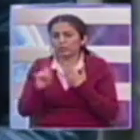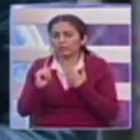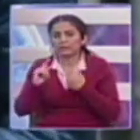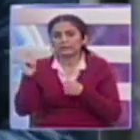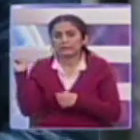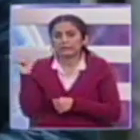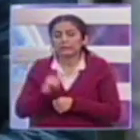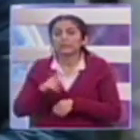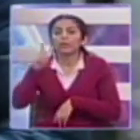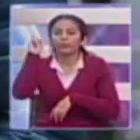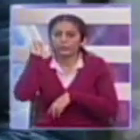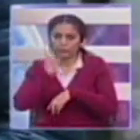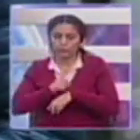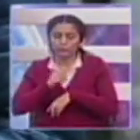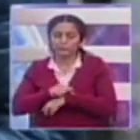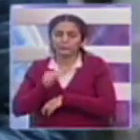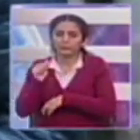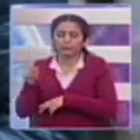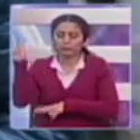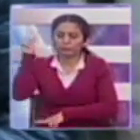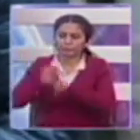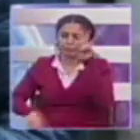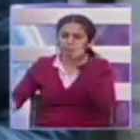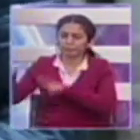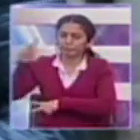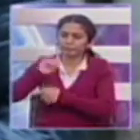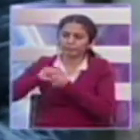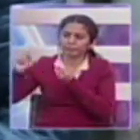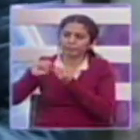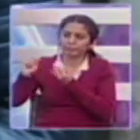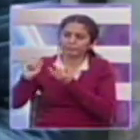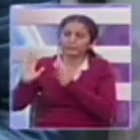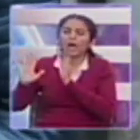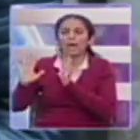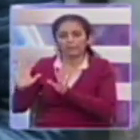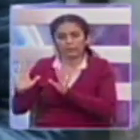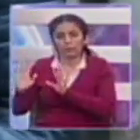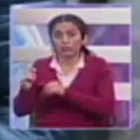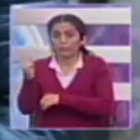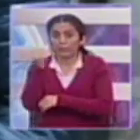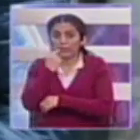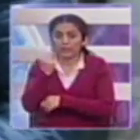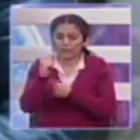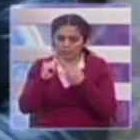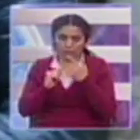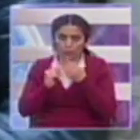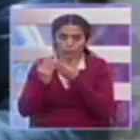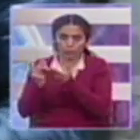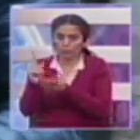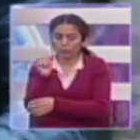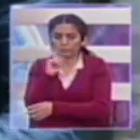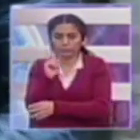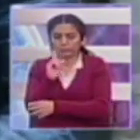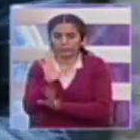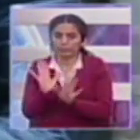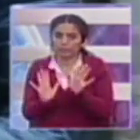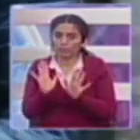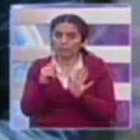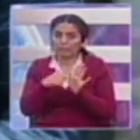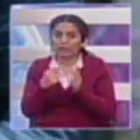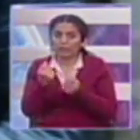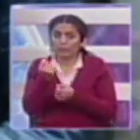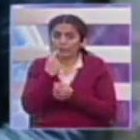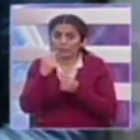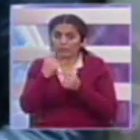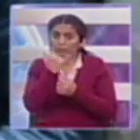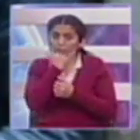seguimiento médico de especialistas en el caso, pues es arriesgado nosotros tener que entregar medicinas que además puedan estar caducadas o sean